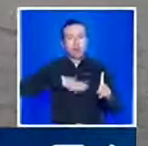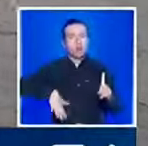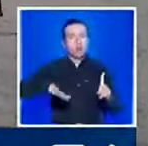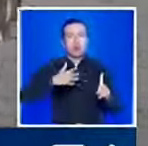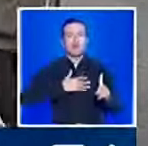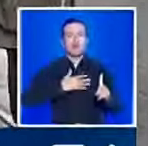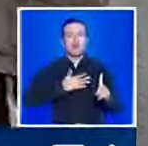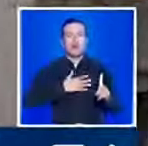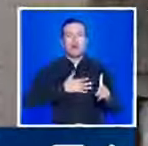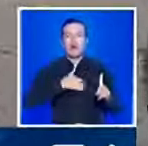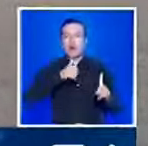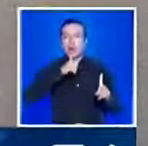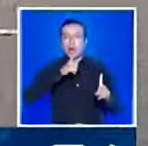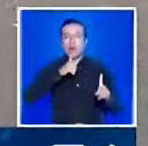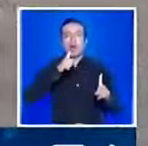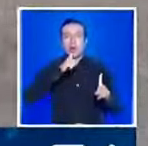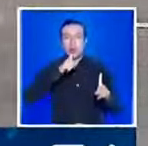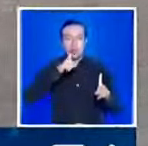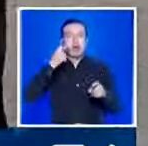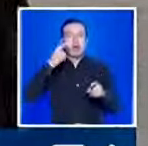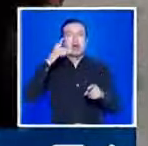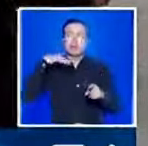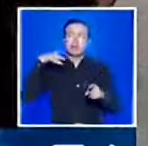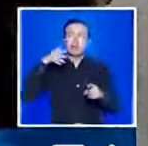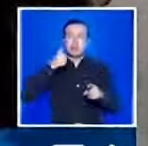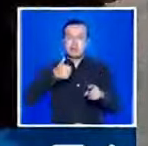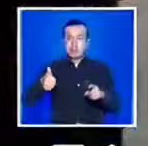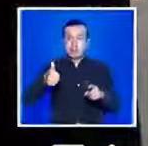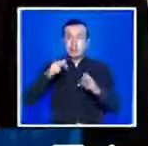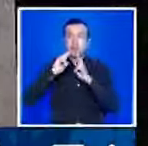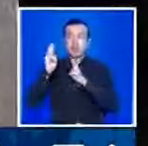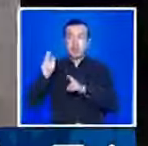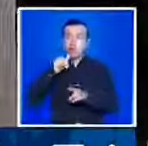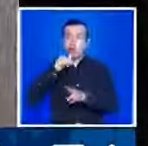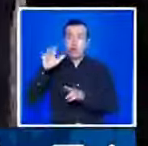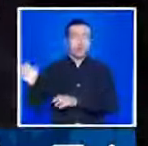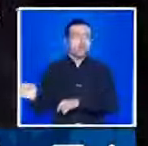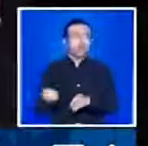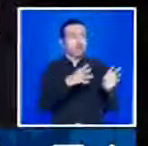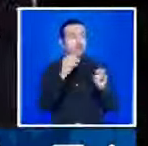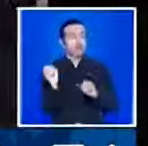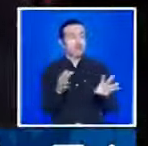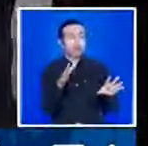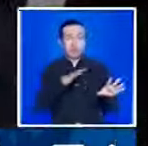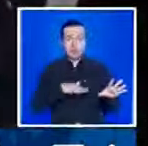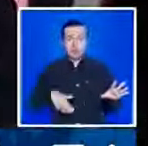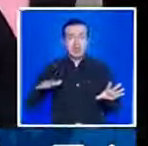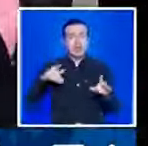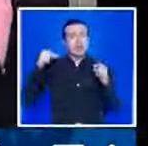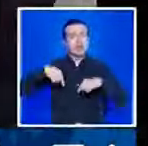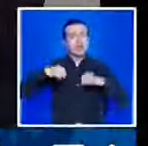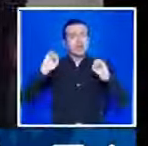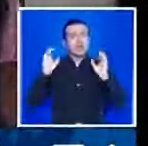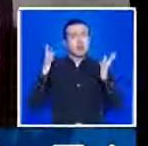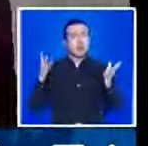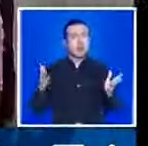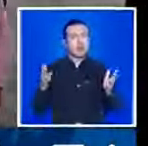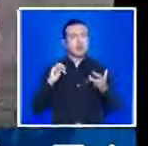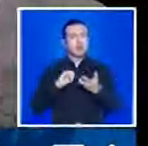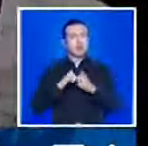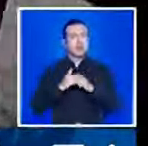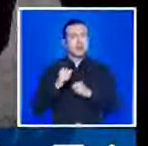de agua de Quito, es la fuente de agua de Quito, pero sin con estos imprevistos que tenemos diariamente, mi estimado